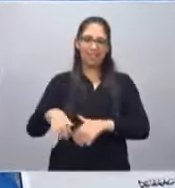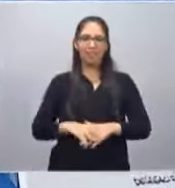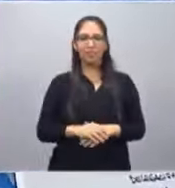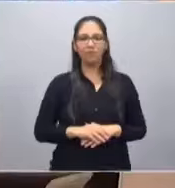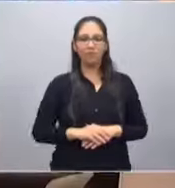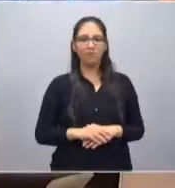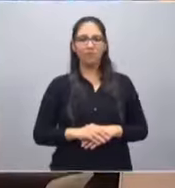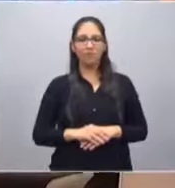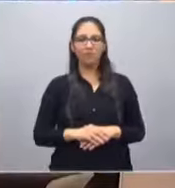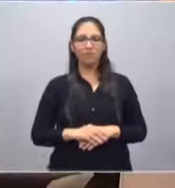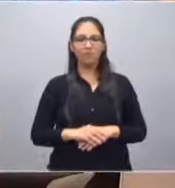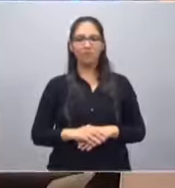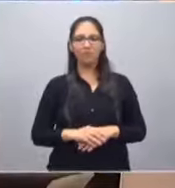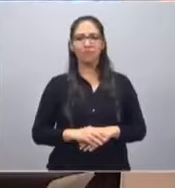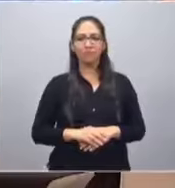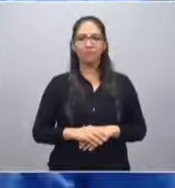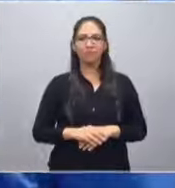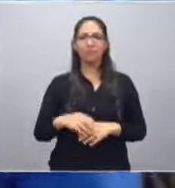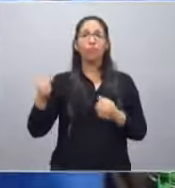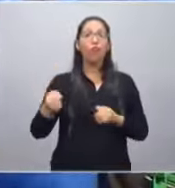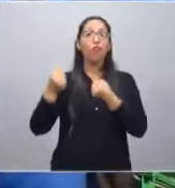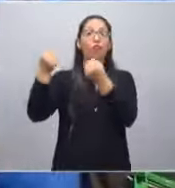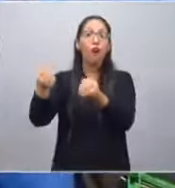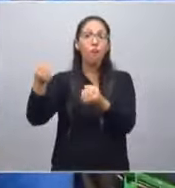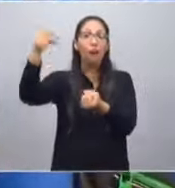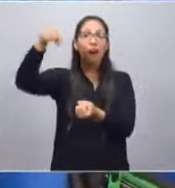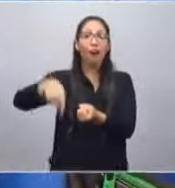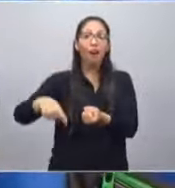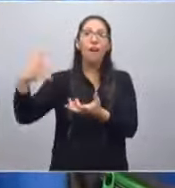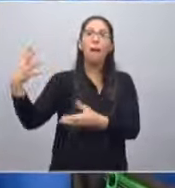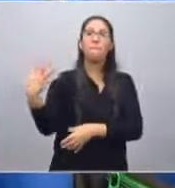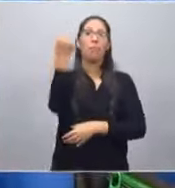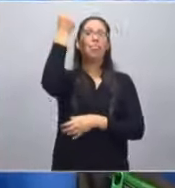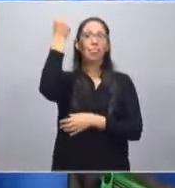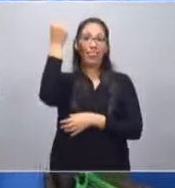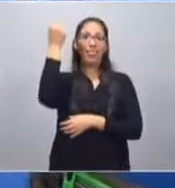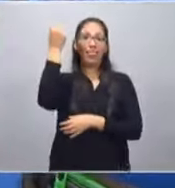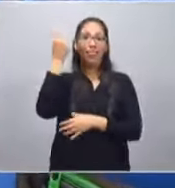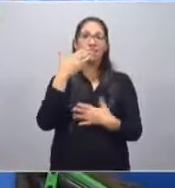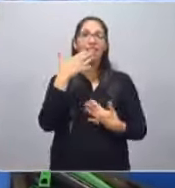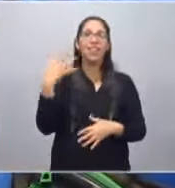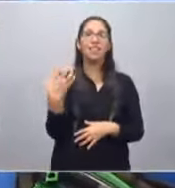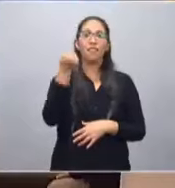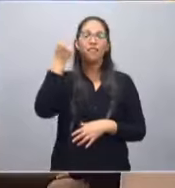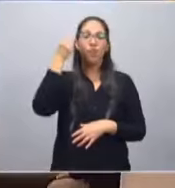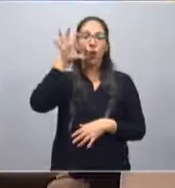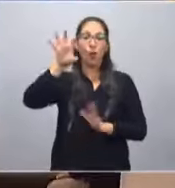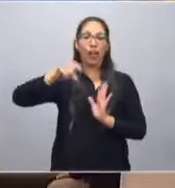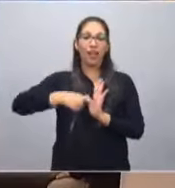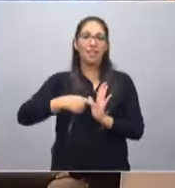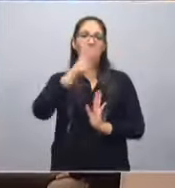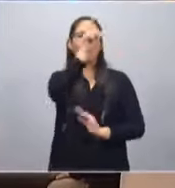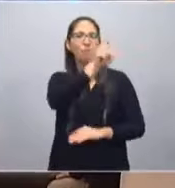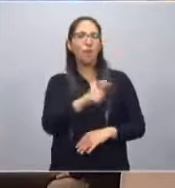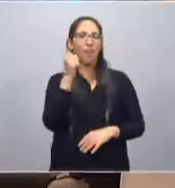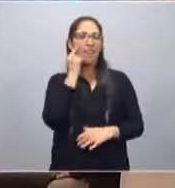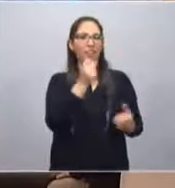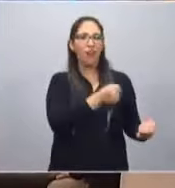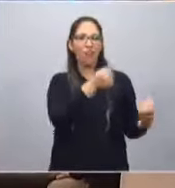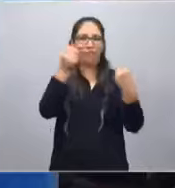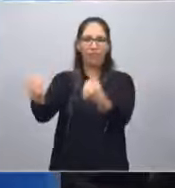2023 recibiendo la copa hoy desafío bonaerense de manos del gobernador